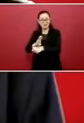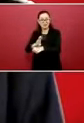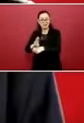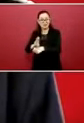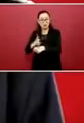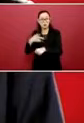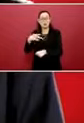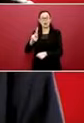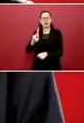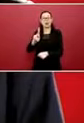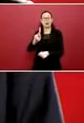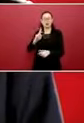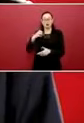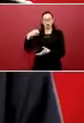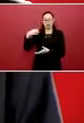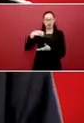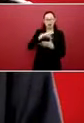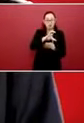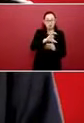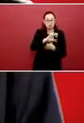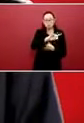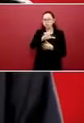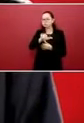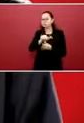no llegaban los fondos